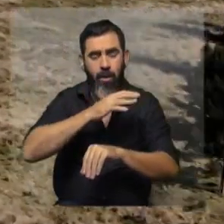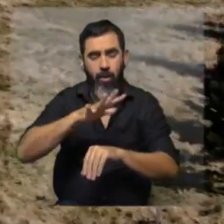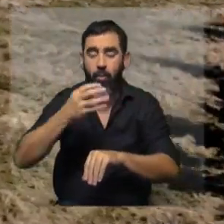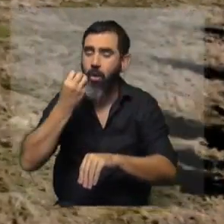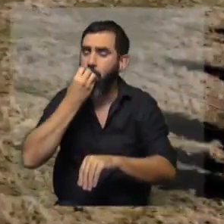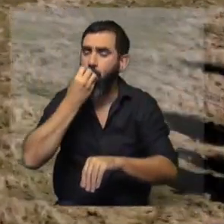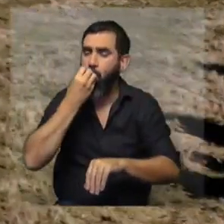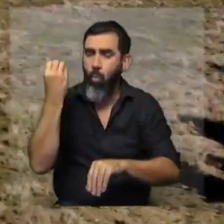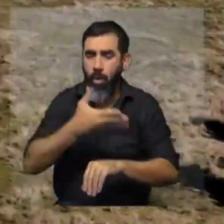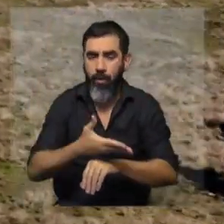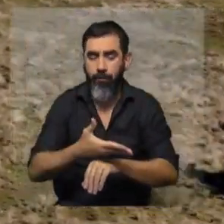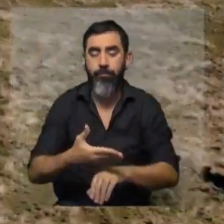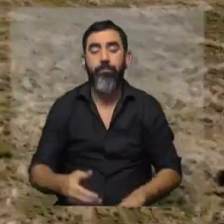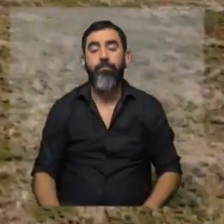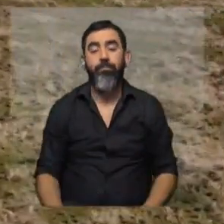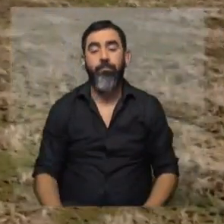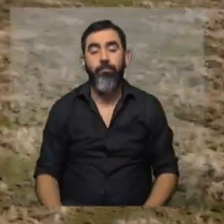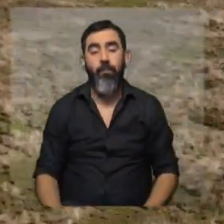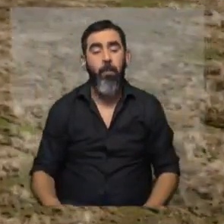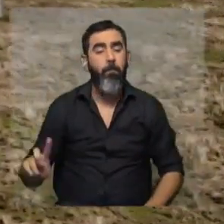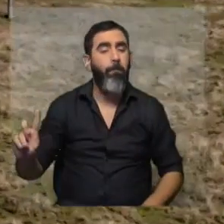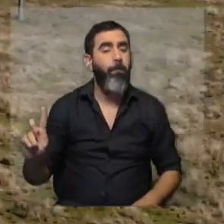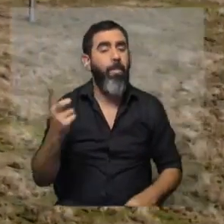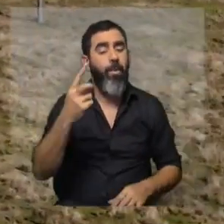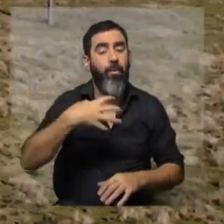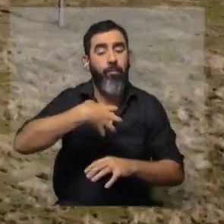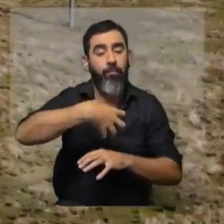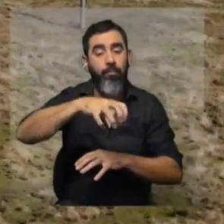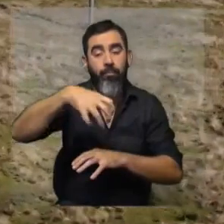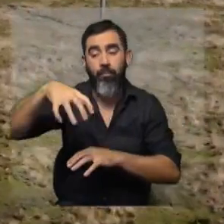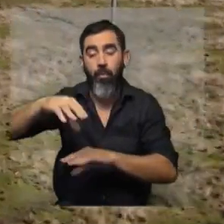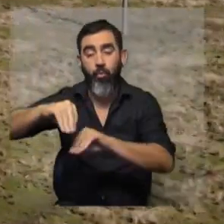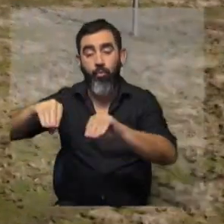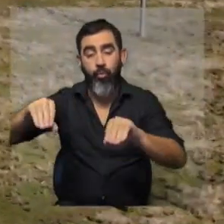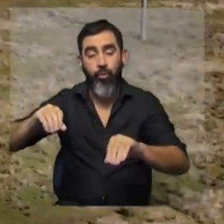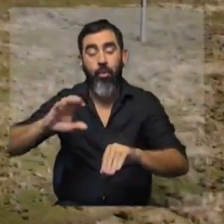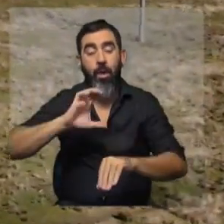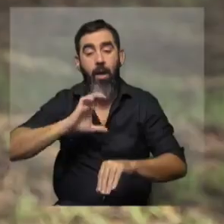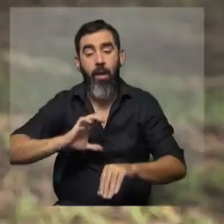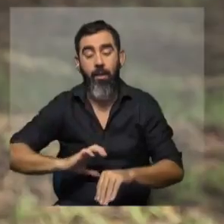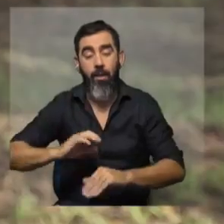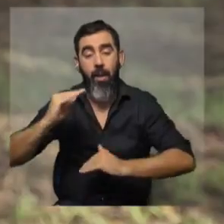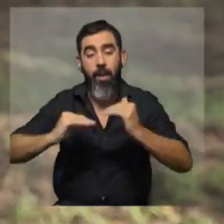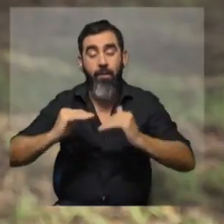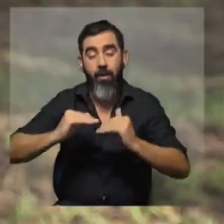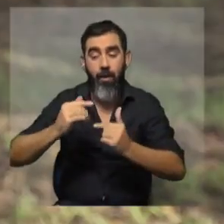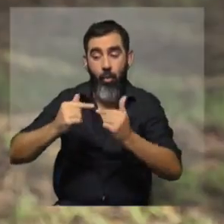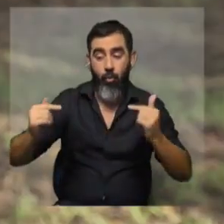rica. Fuimos pioneros en las clasificaciones de suelos, las caracterizaciones de niveles de